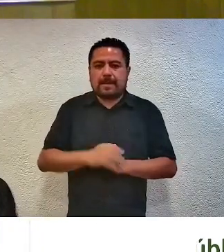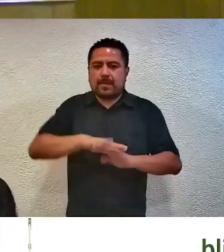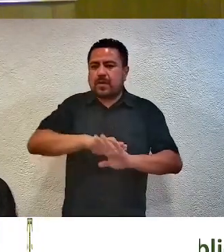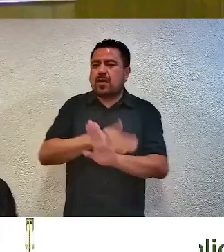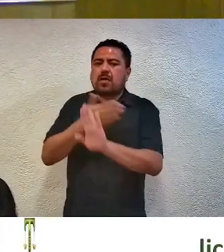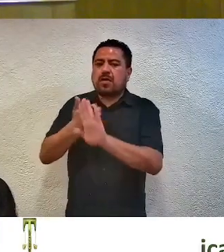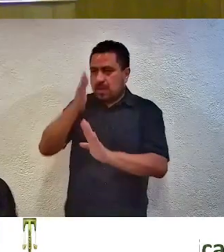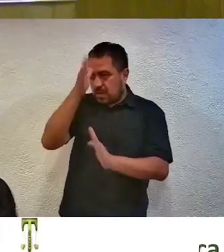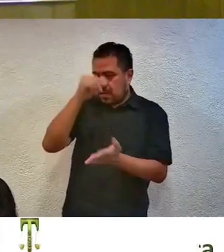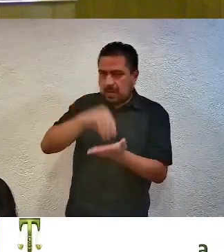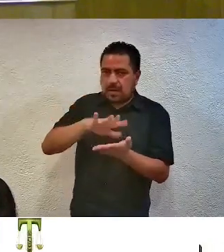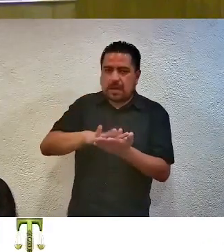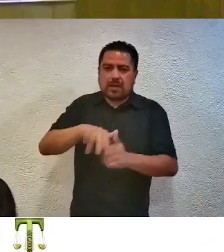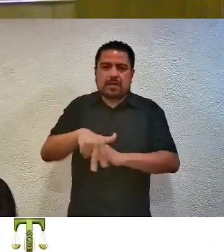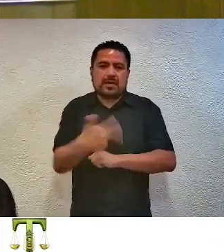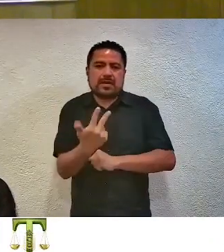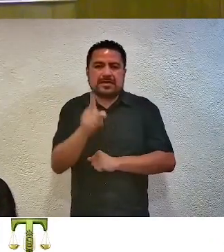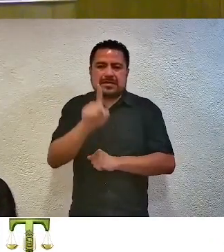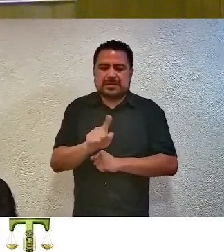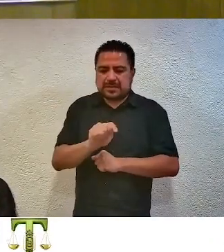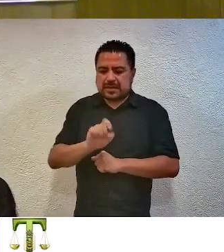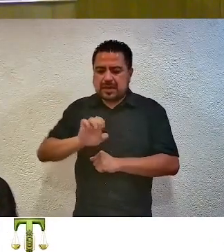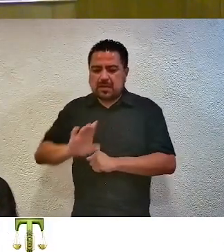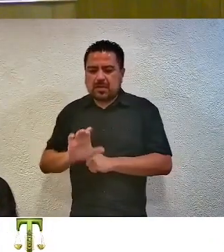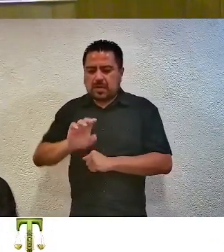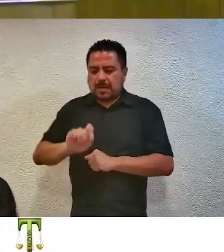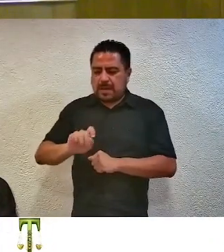del acuerdo 13, diagonal CQD, diagonal